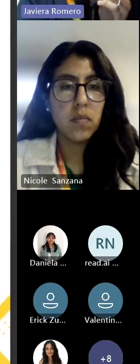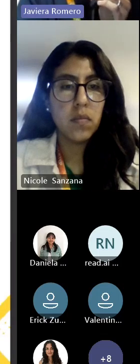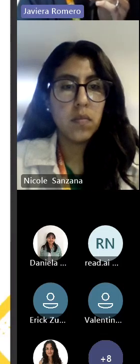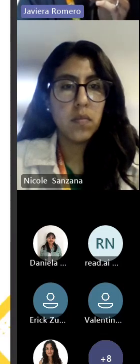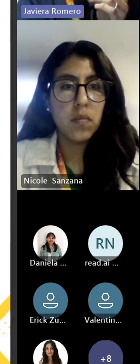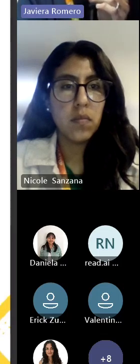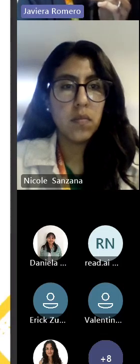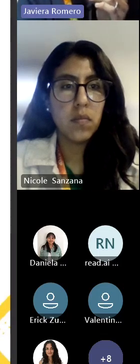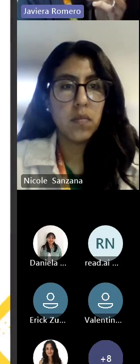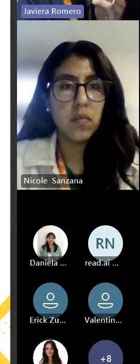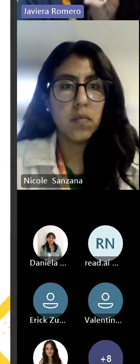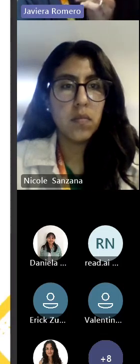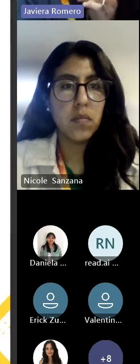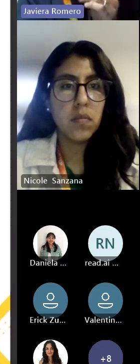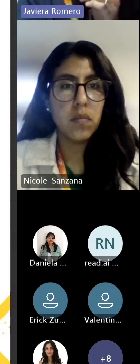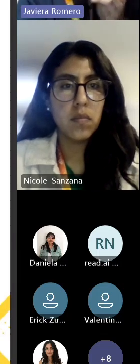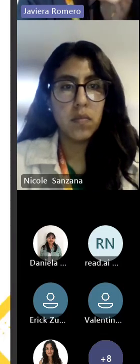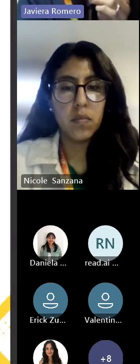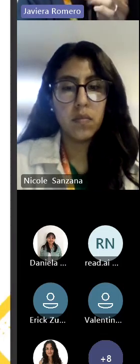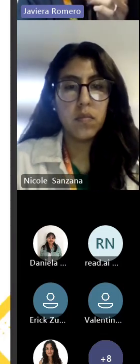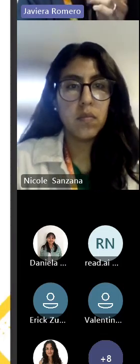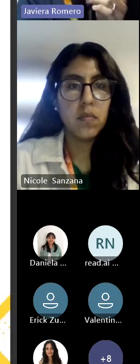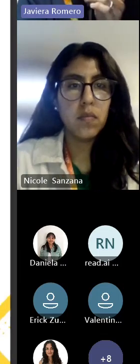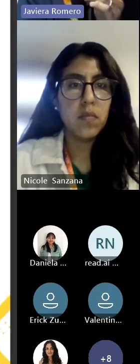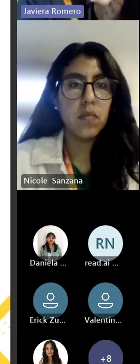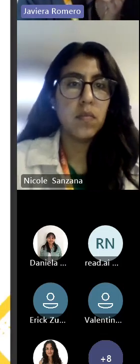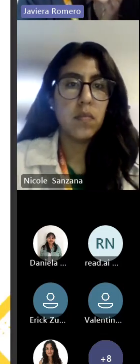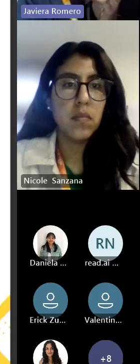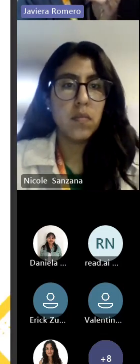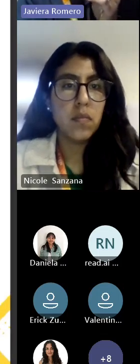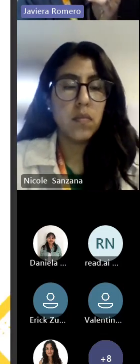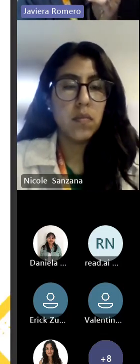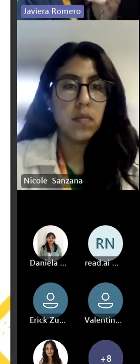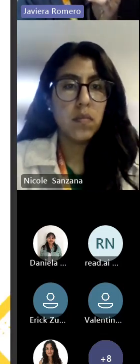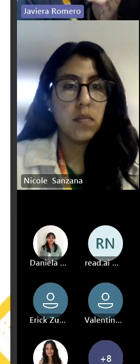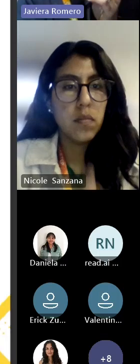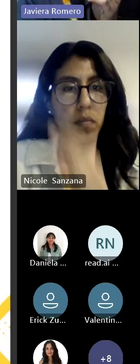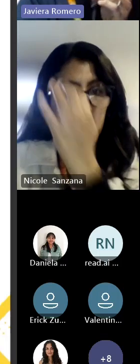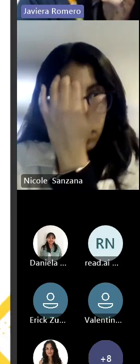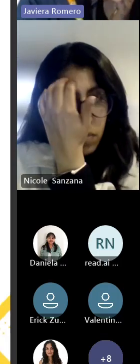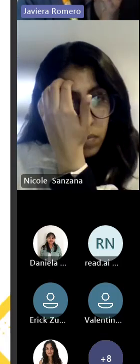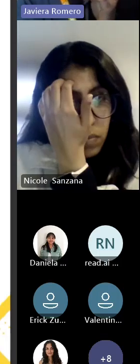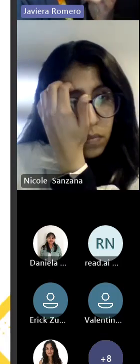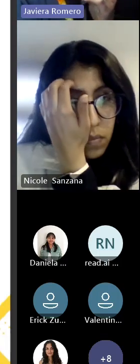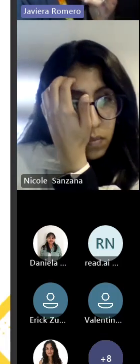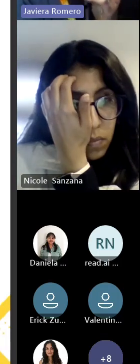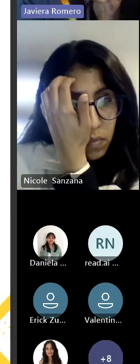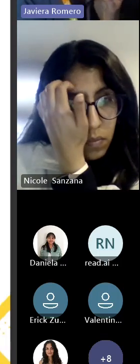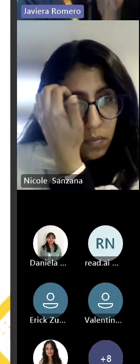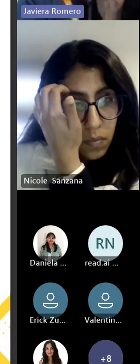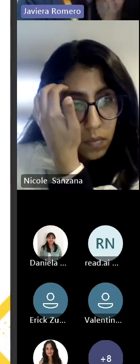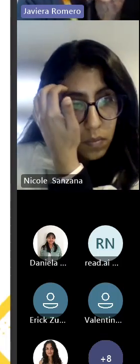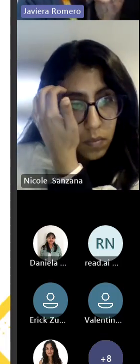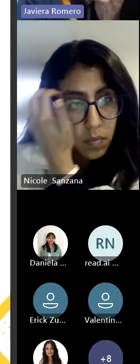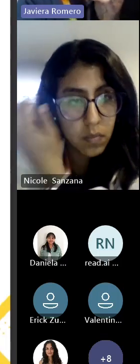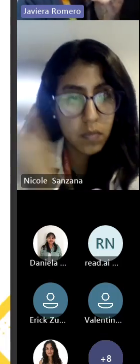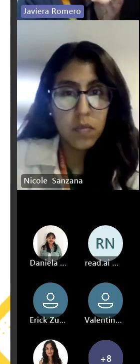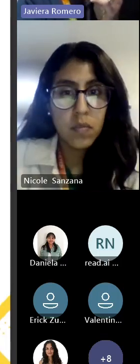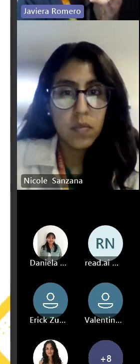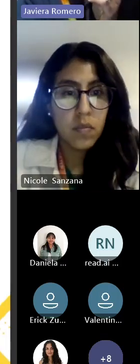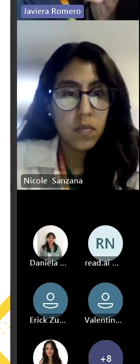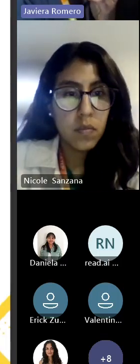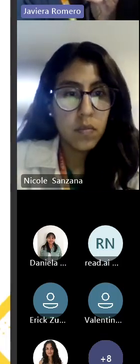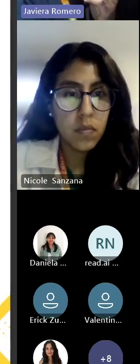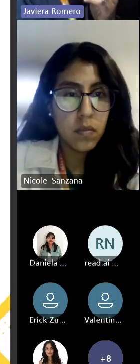necesario emprender con la comunidad educativa para reducir el riesgo de réplica del intento del suicidio consumado por parte de otros miembros de la comunidad